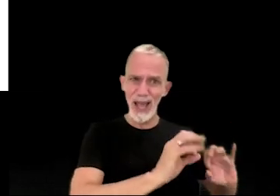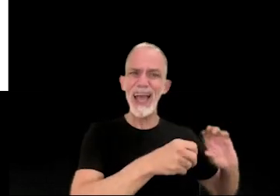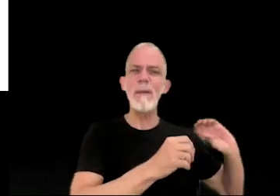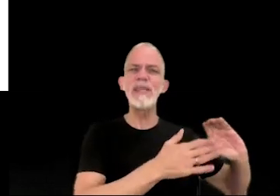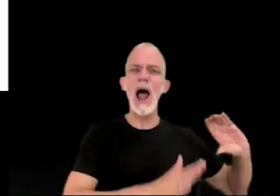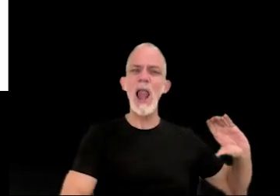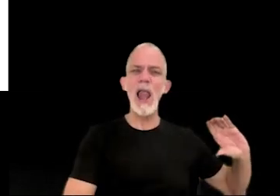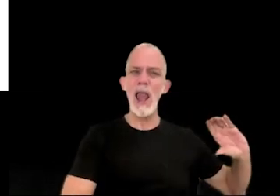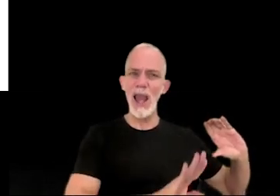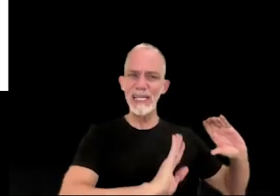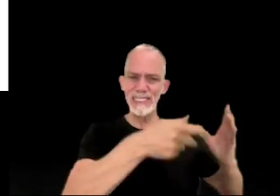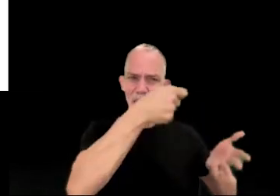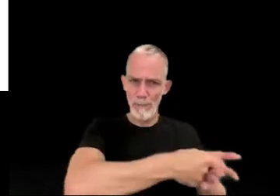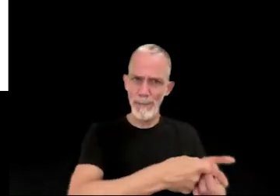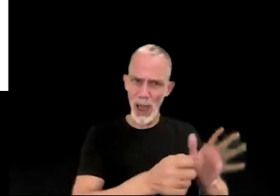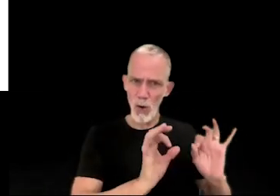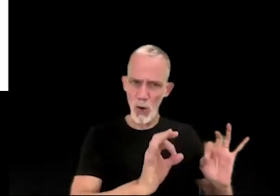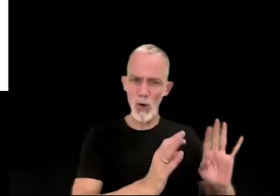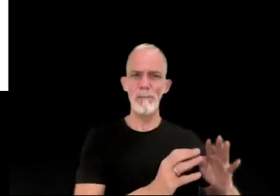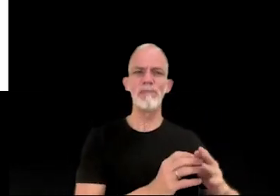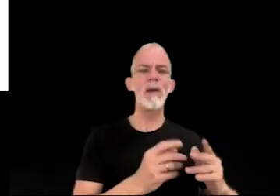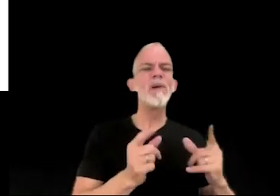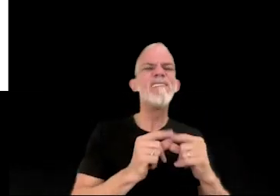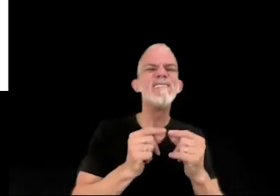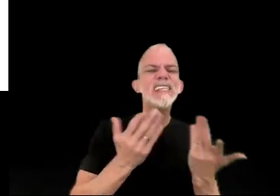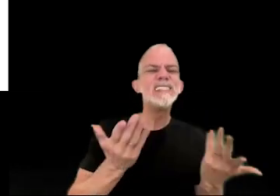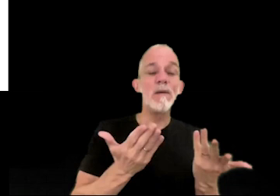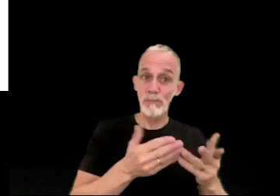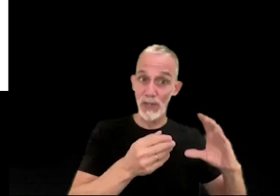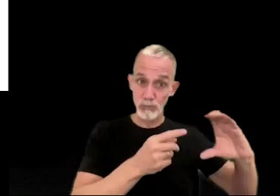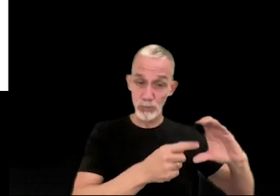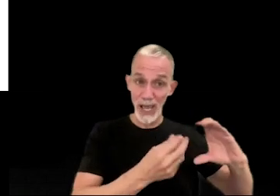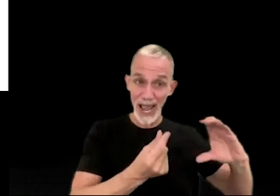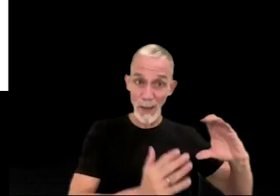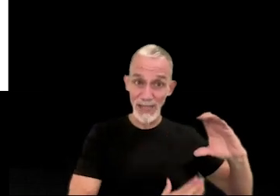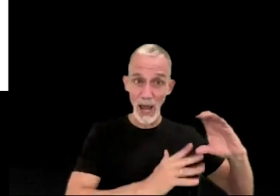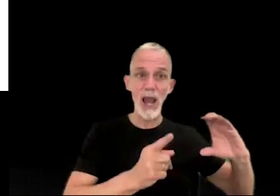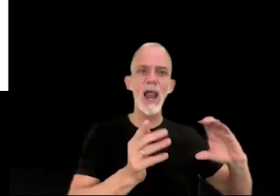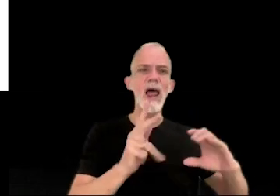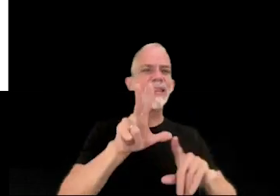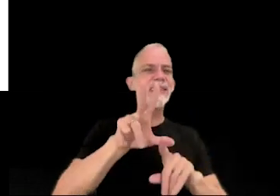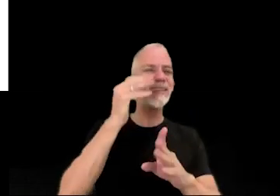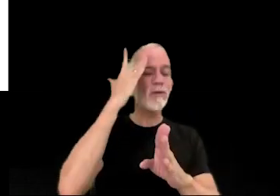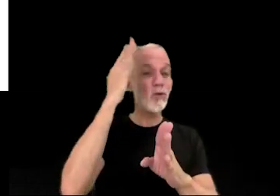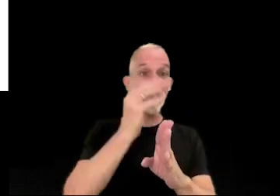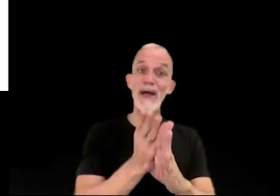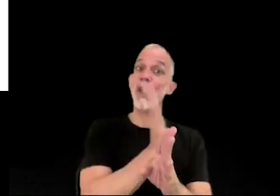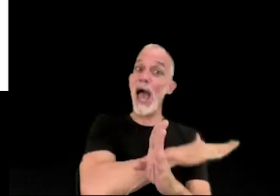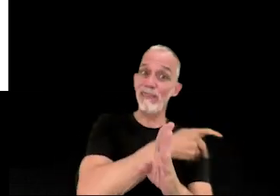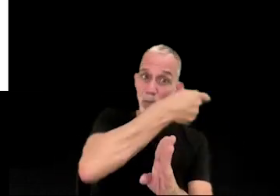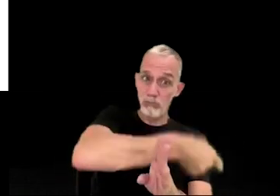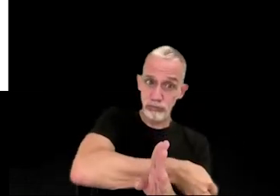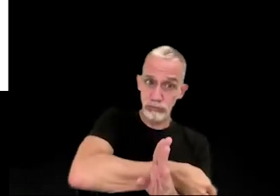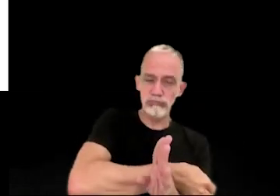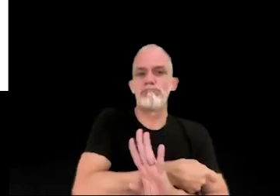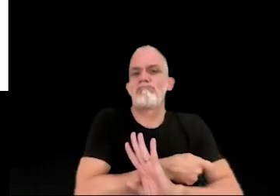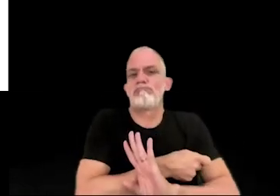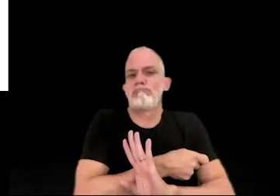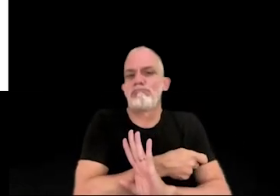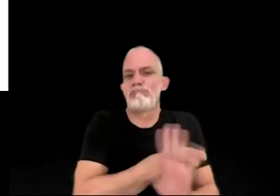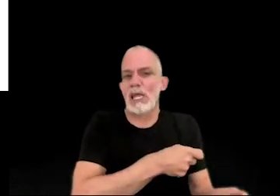cancelada la obligación principal. Si la obligación principal se canceló antes del 31 del 3,